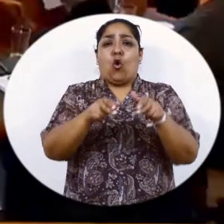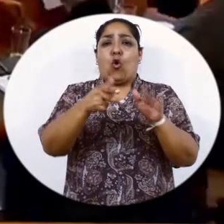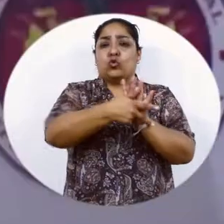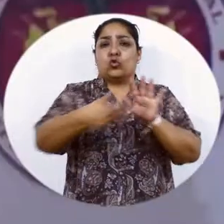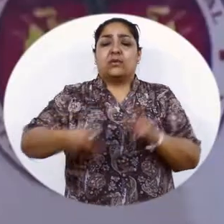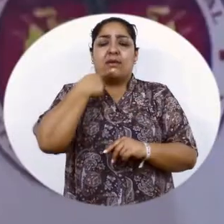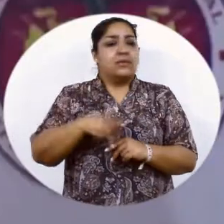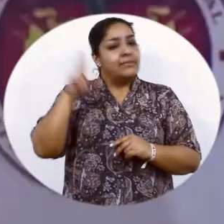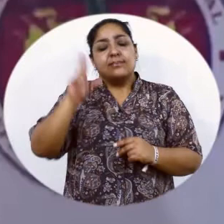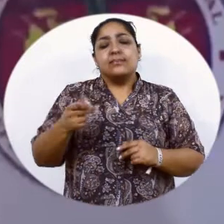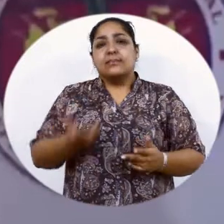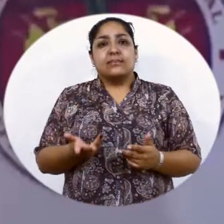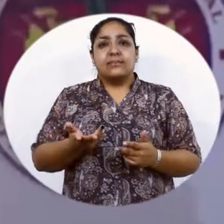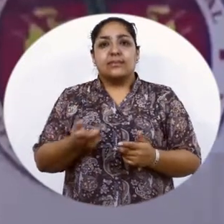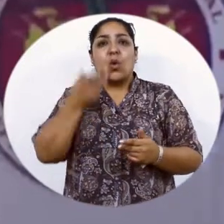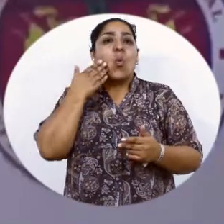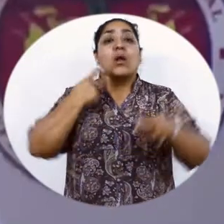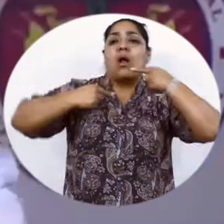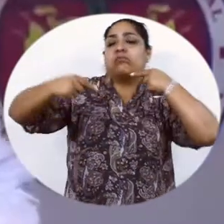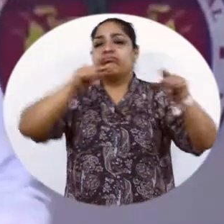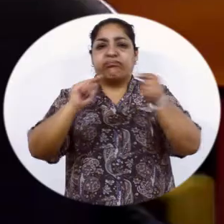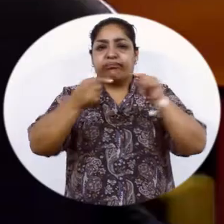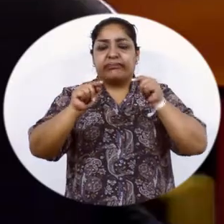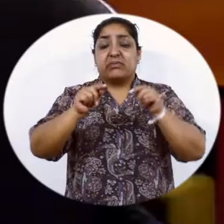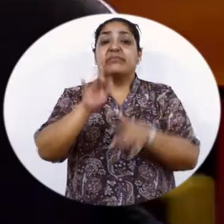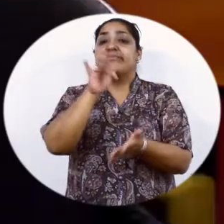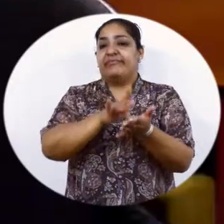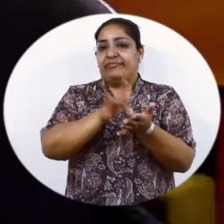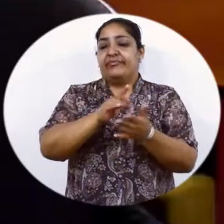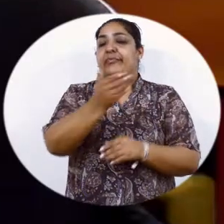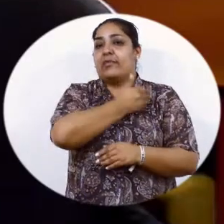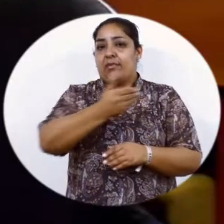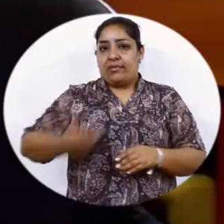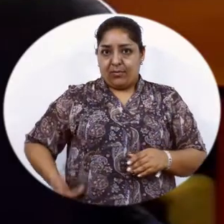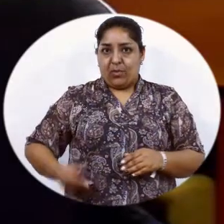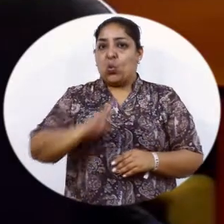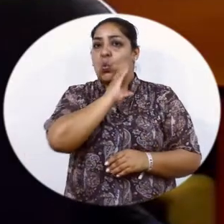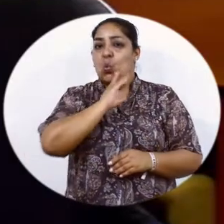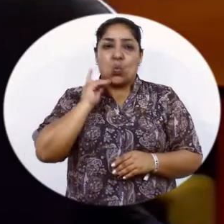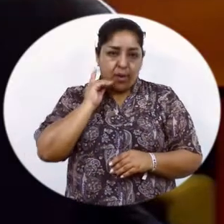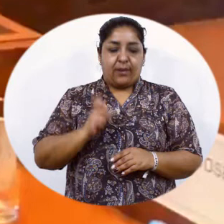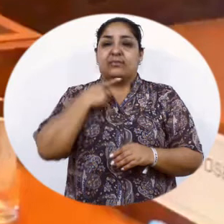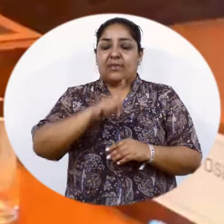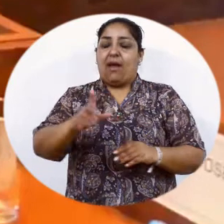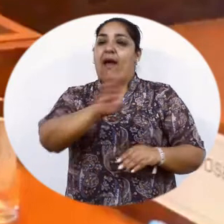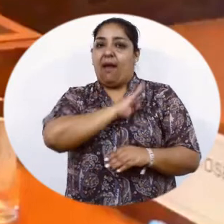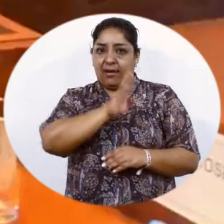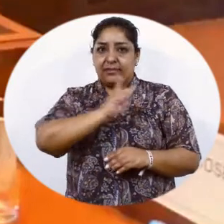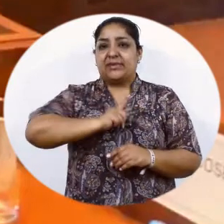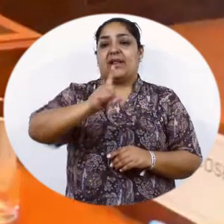constitucional el gobernador camilo romero durante el debate en el que participó el presidente iván duque gobernadores alcaldes líderes